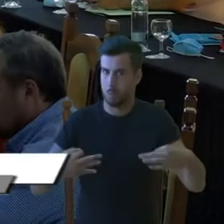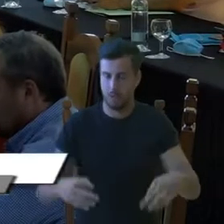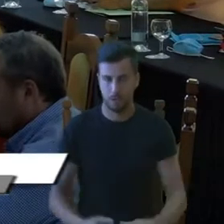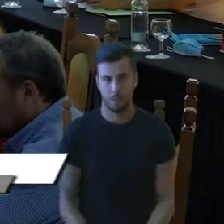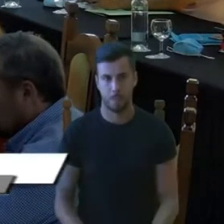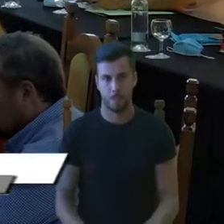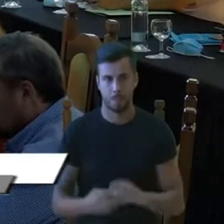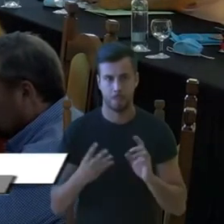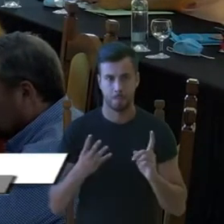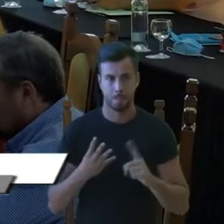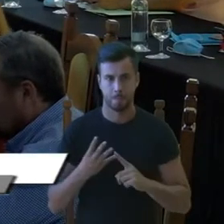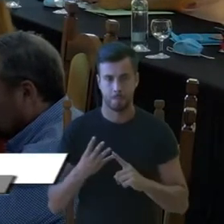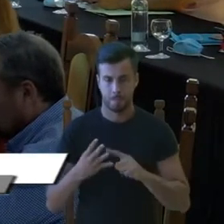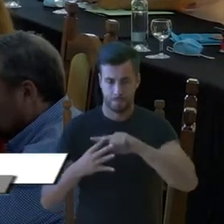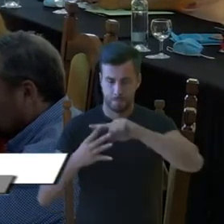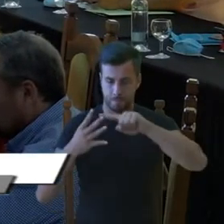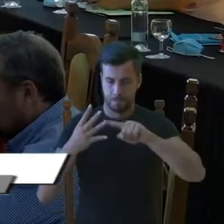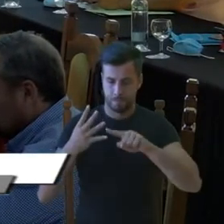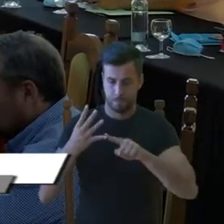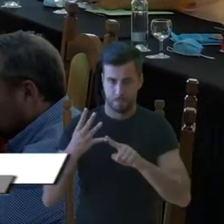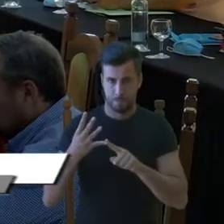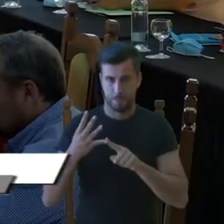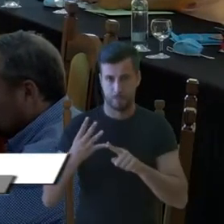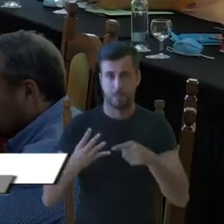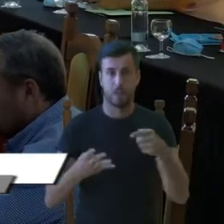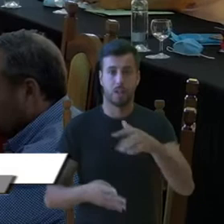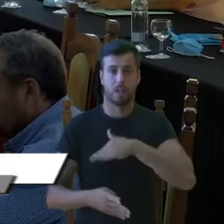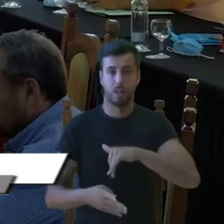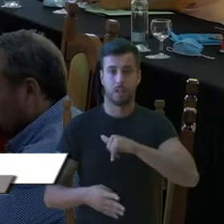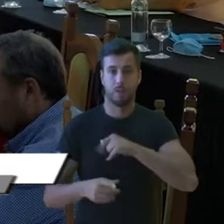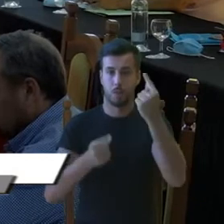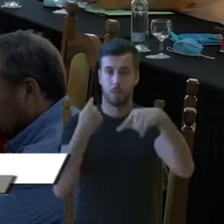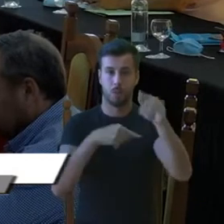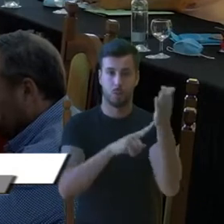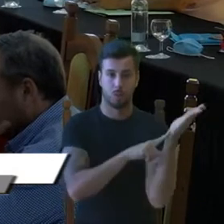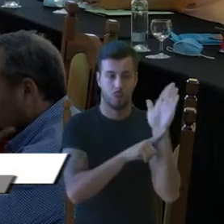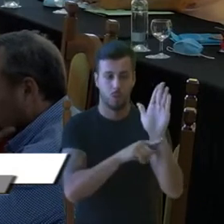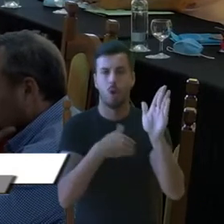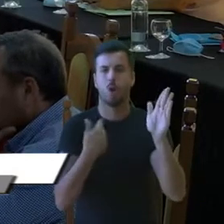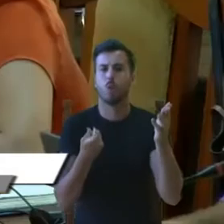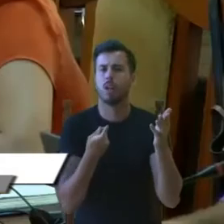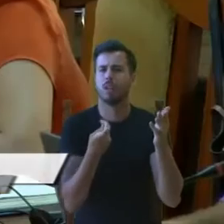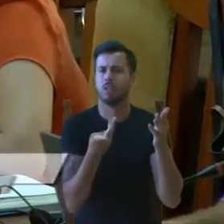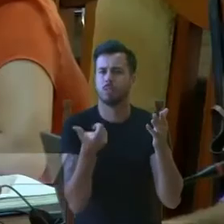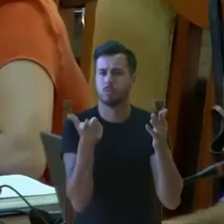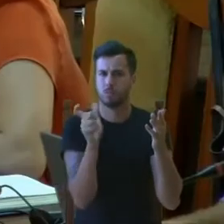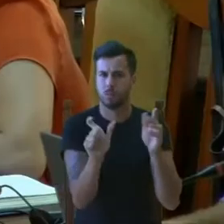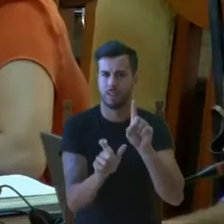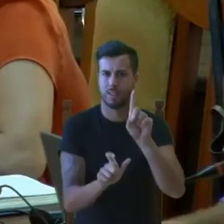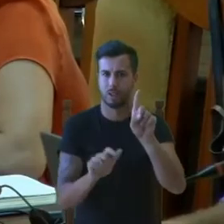el presupuesto ajustado esos órganos dependientes asciende a un total de 175 millones